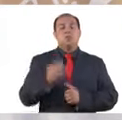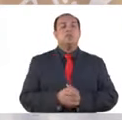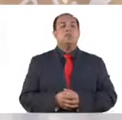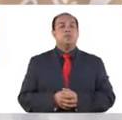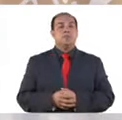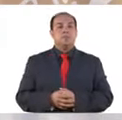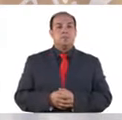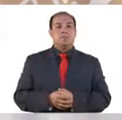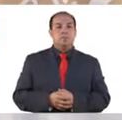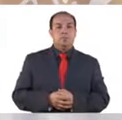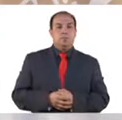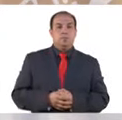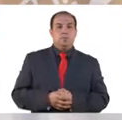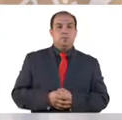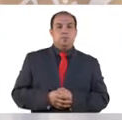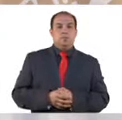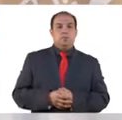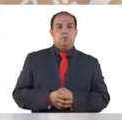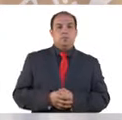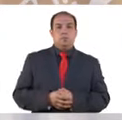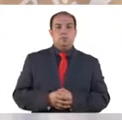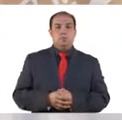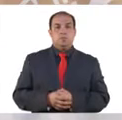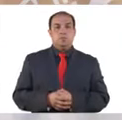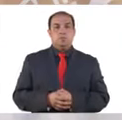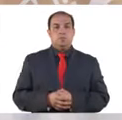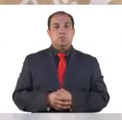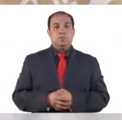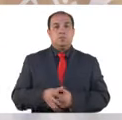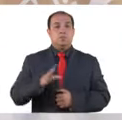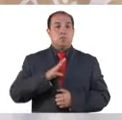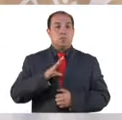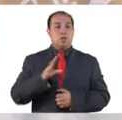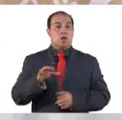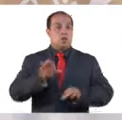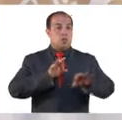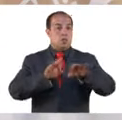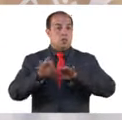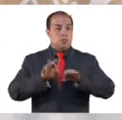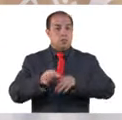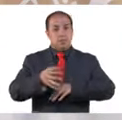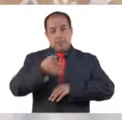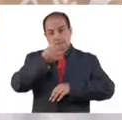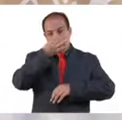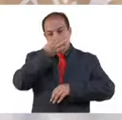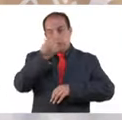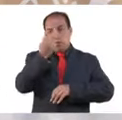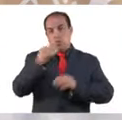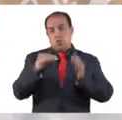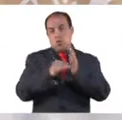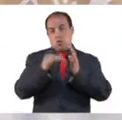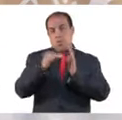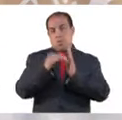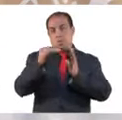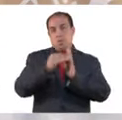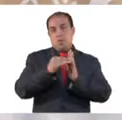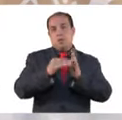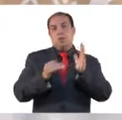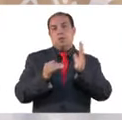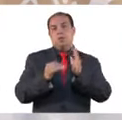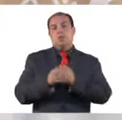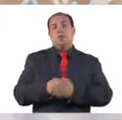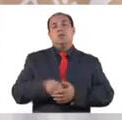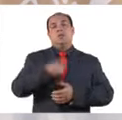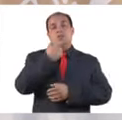una intervención pues de más de, yo creo que de cerca de más de 2,000 millones de pesos en